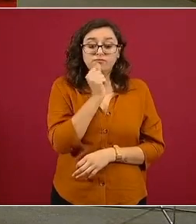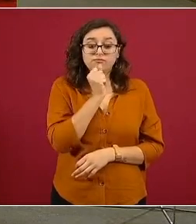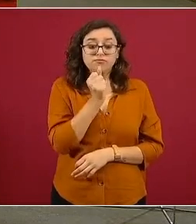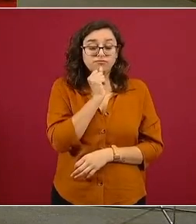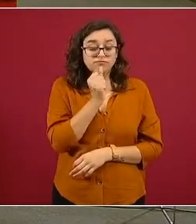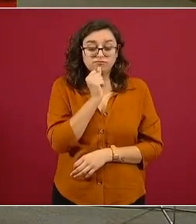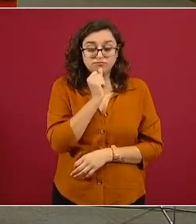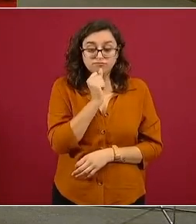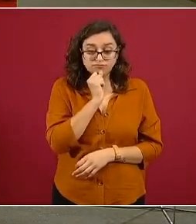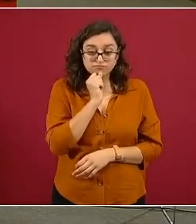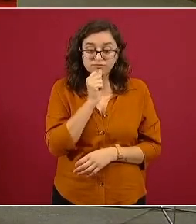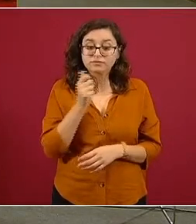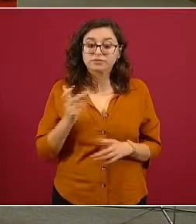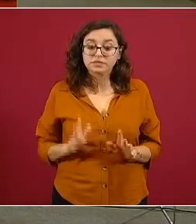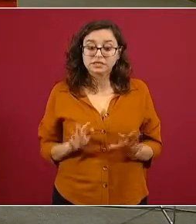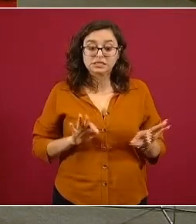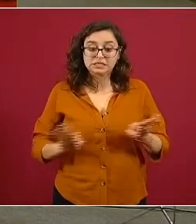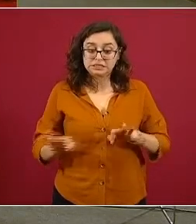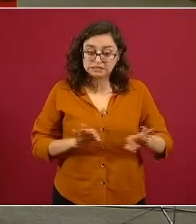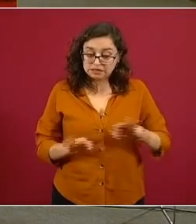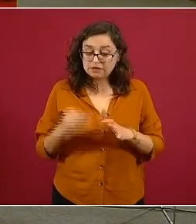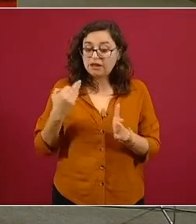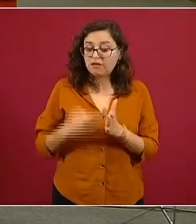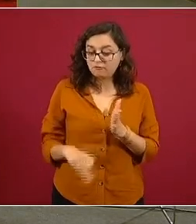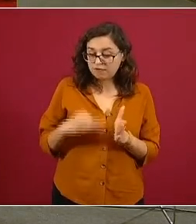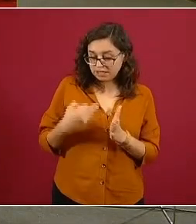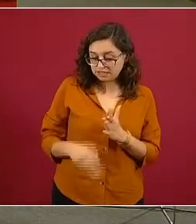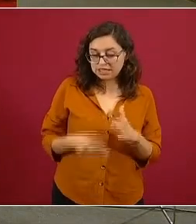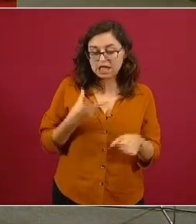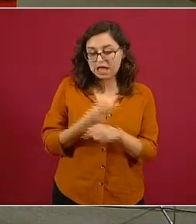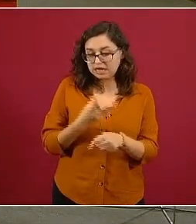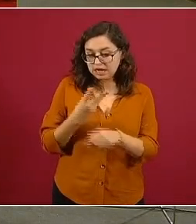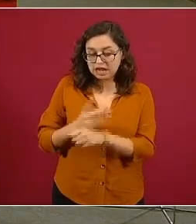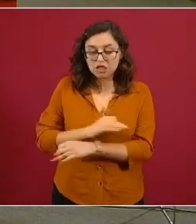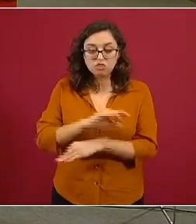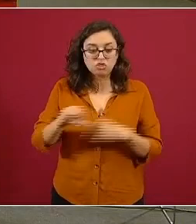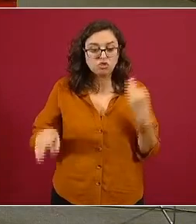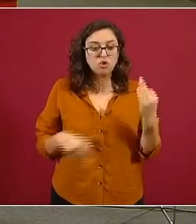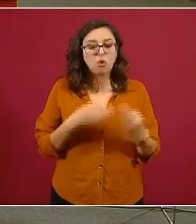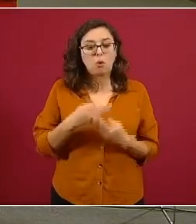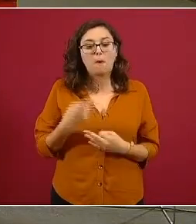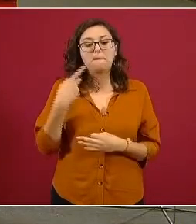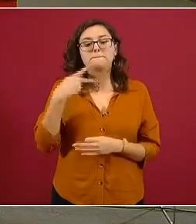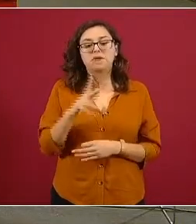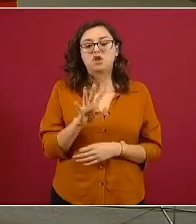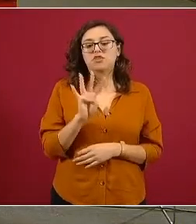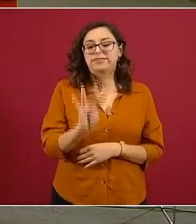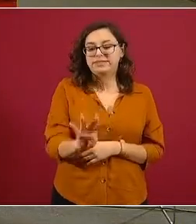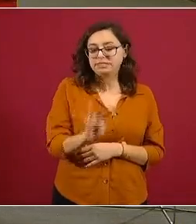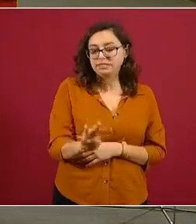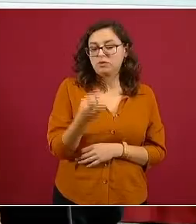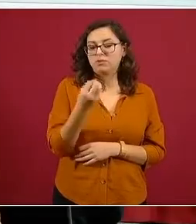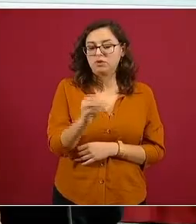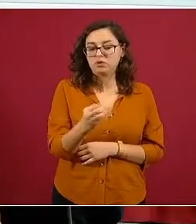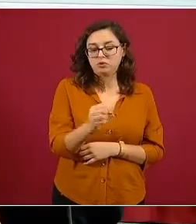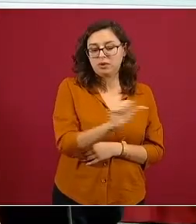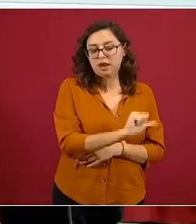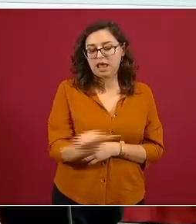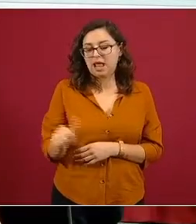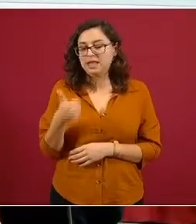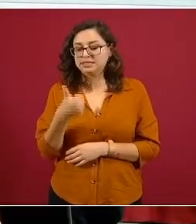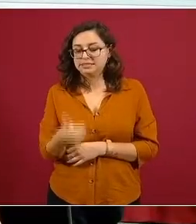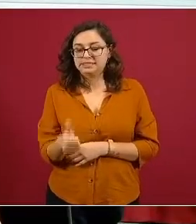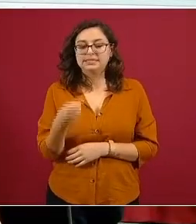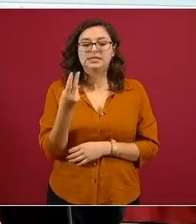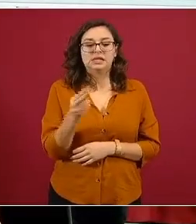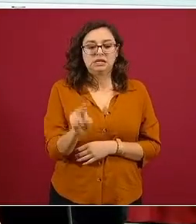cosas, porque eso se está trabajando con todas las direcciones generales de la subsecretaría, a partir del 19 de octubre al 6 de noviembre. Un